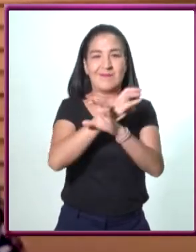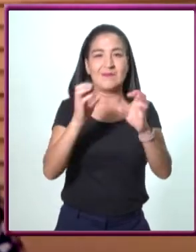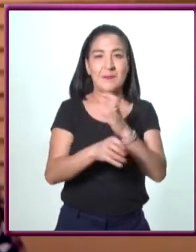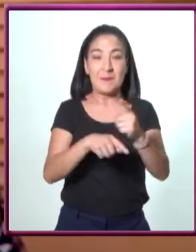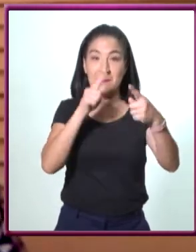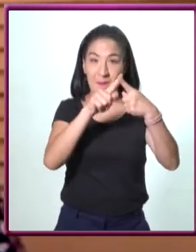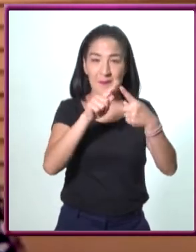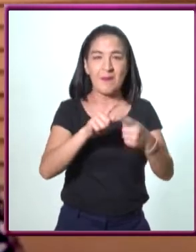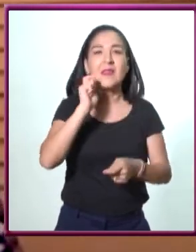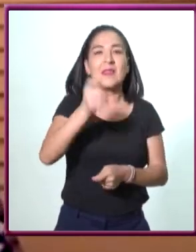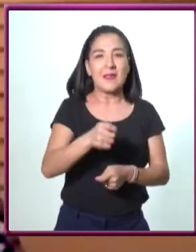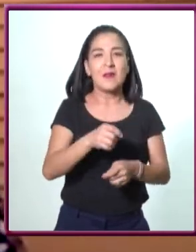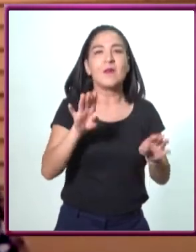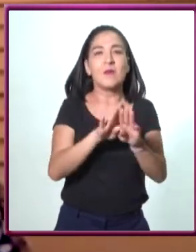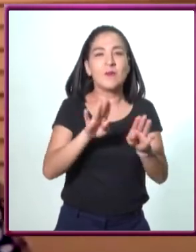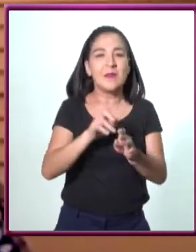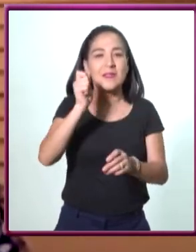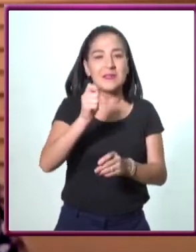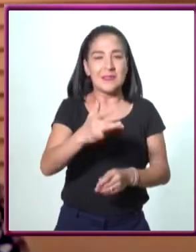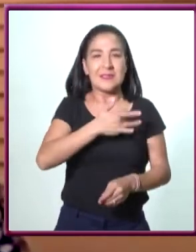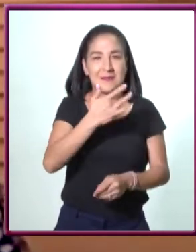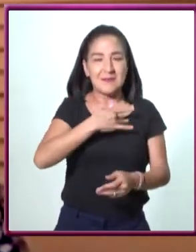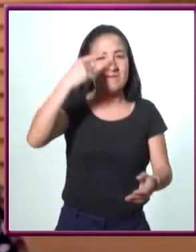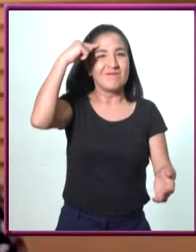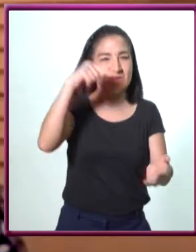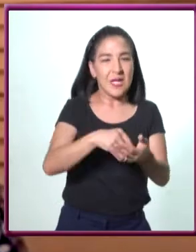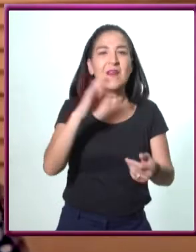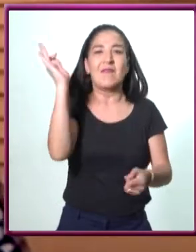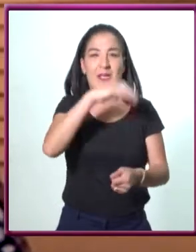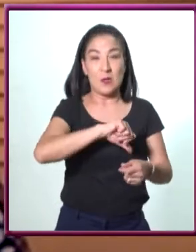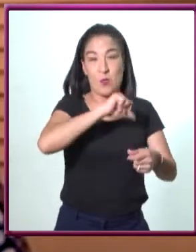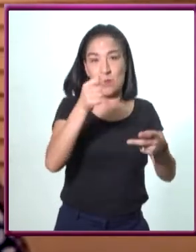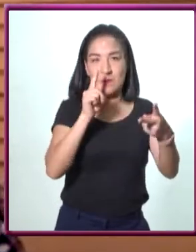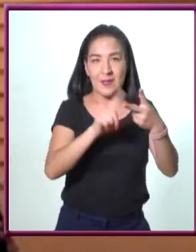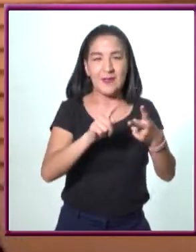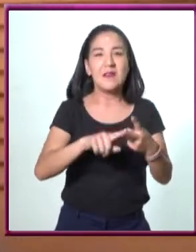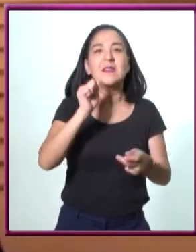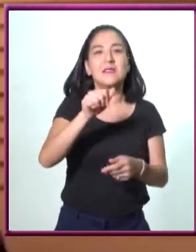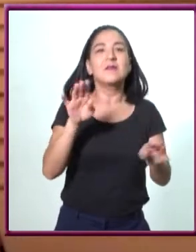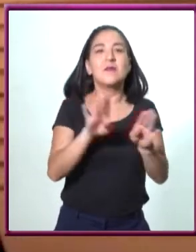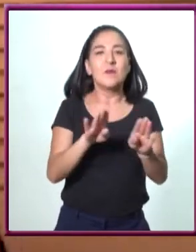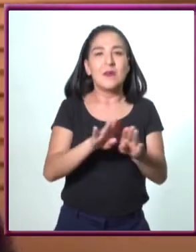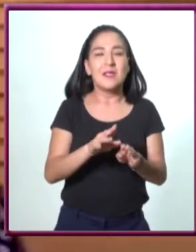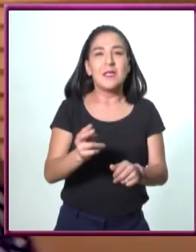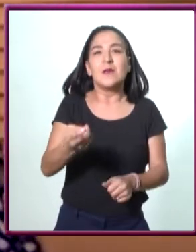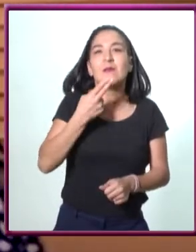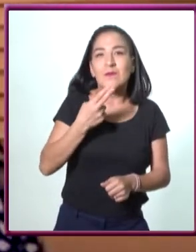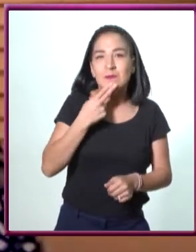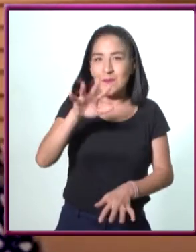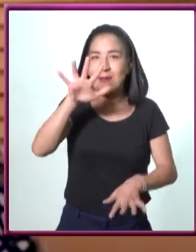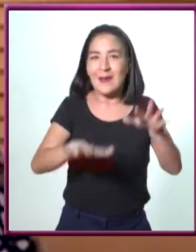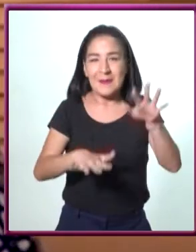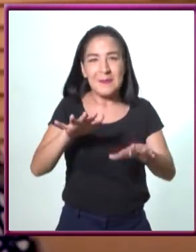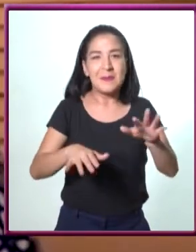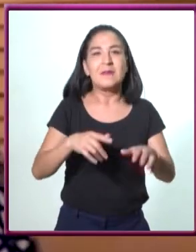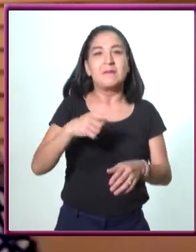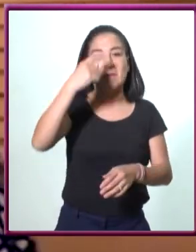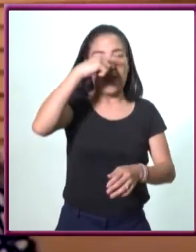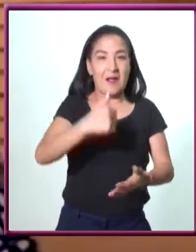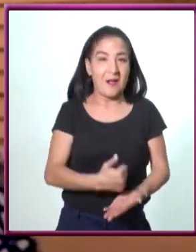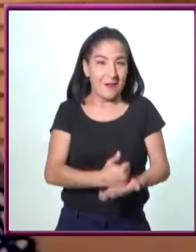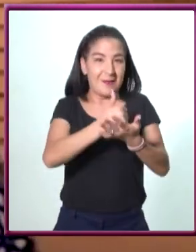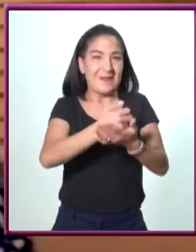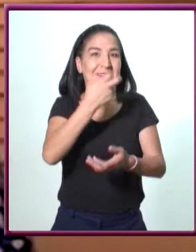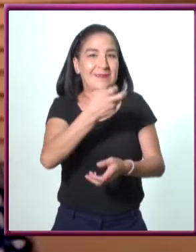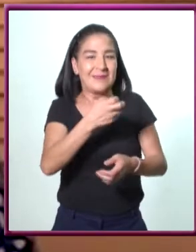Una, la adquisición o mantenimiento de la creencia falsa. Otra, que tiene cierta utilidad. Me